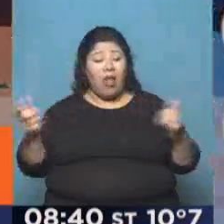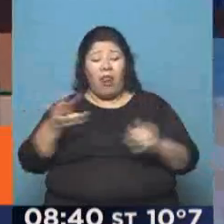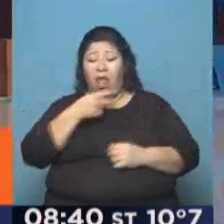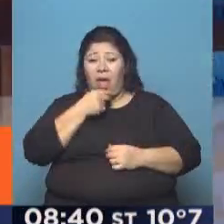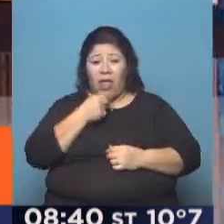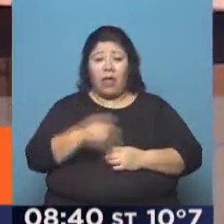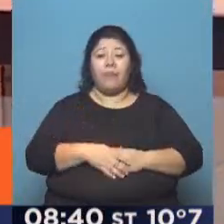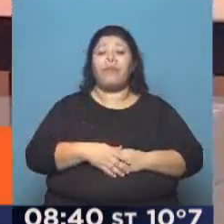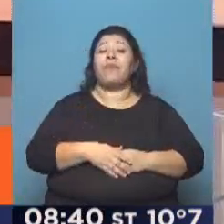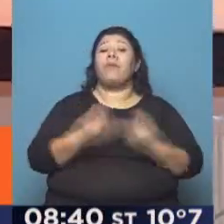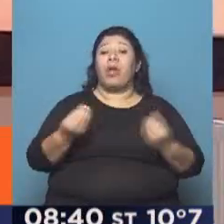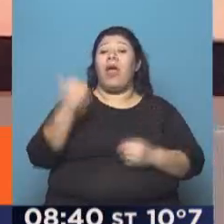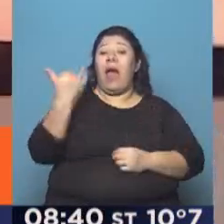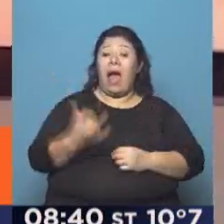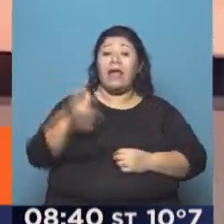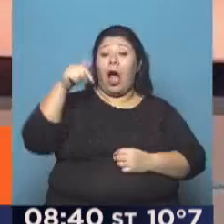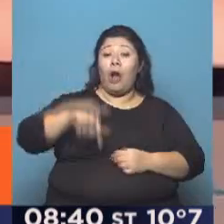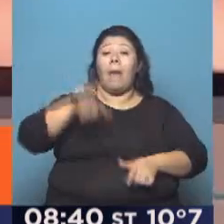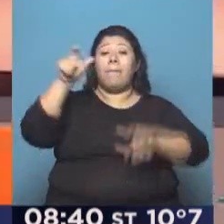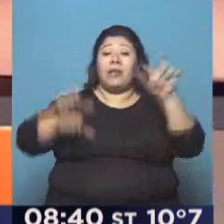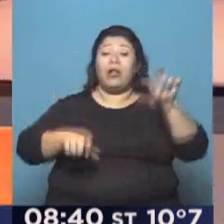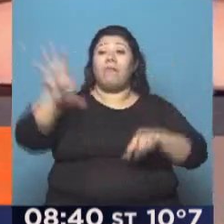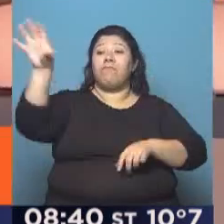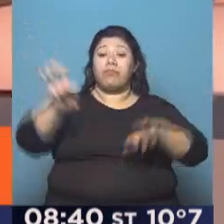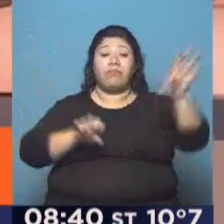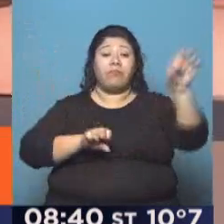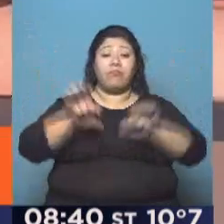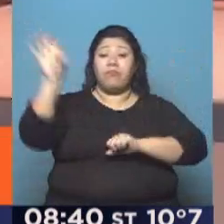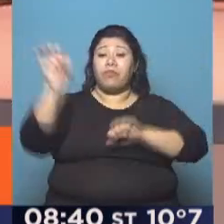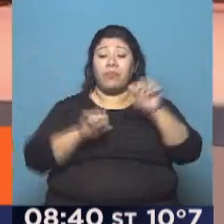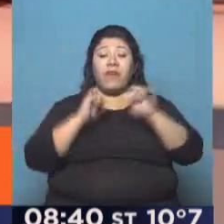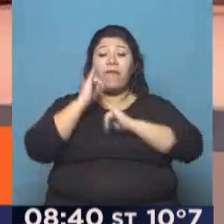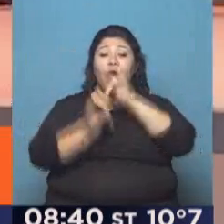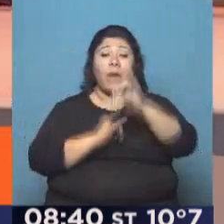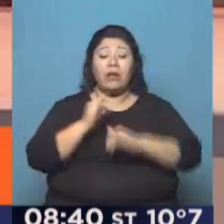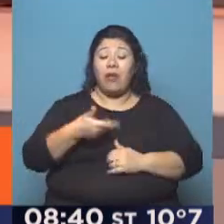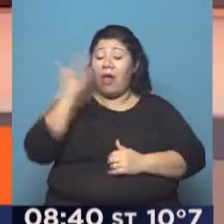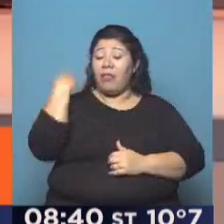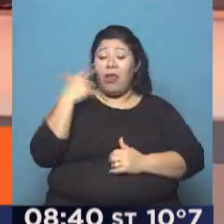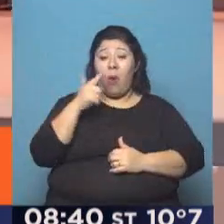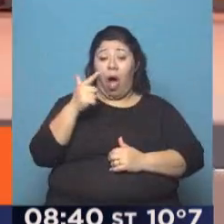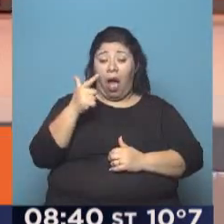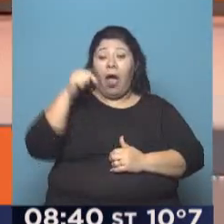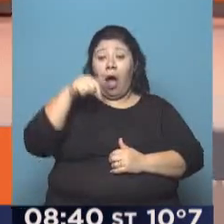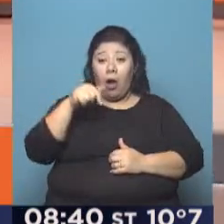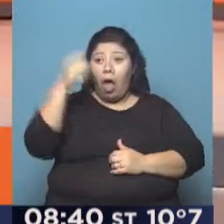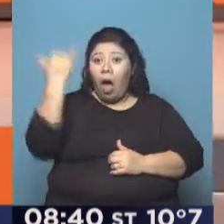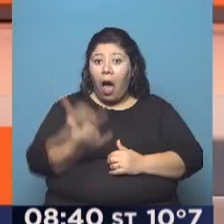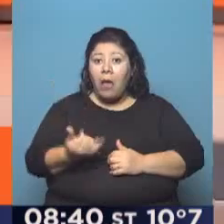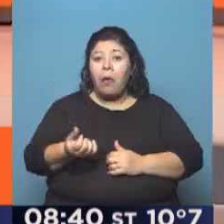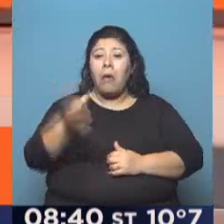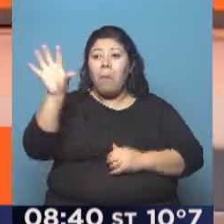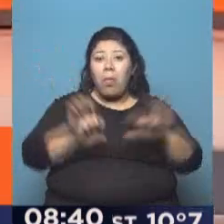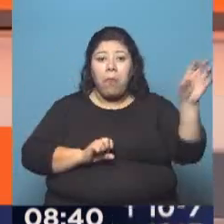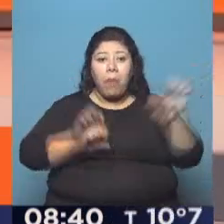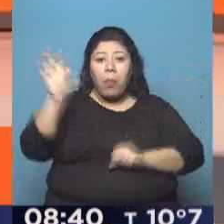gente que ahora viene y trae cosas y trae cosas que antes nosotros no teníamos y yo lo que hago cuando recibo esto es que inmediatamente